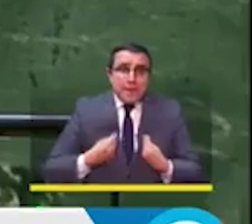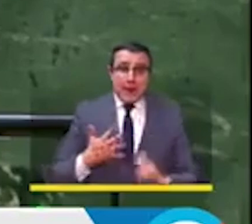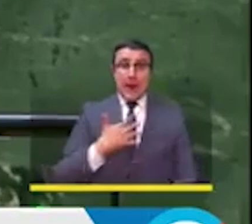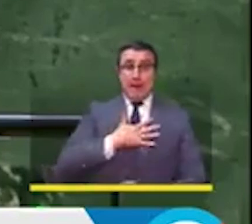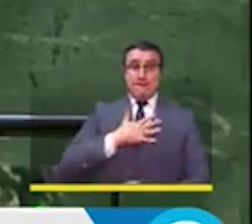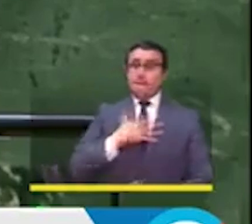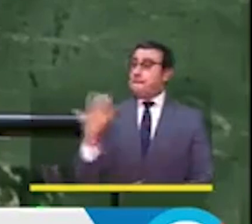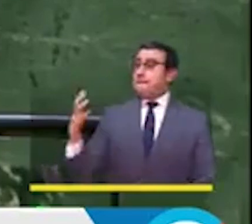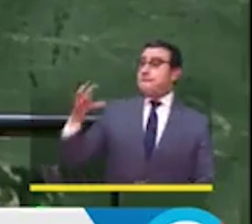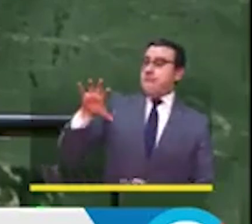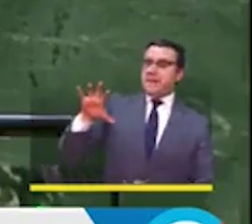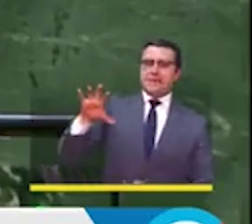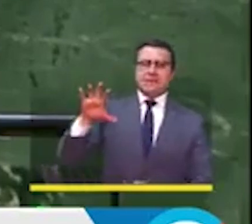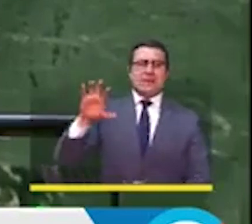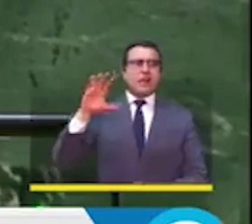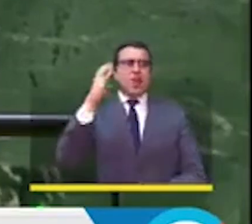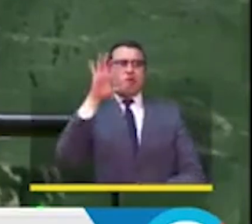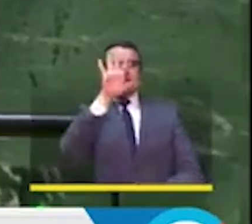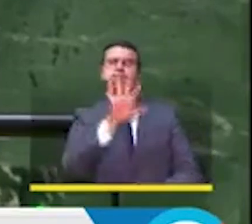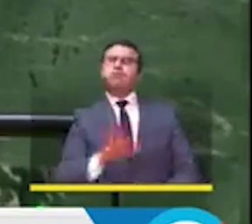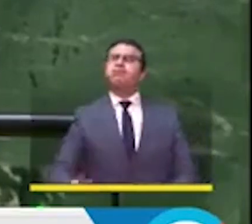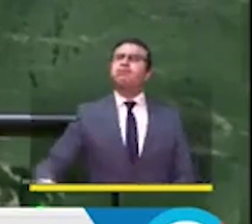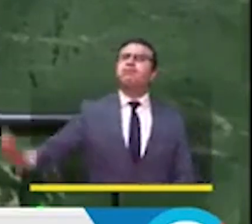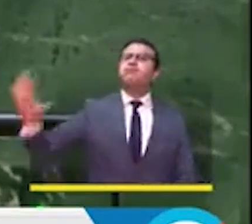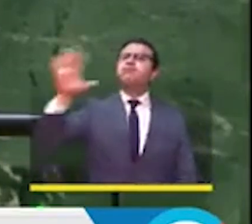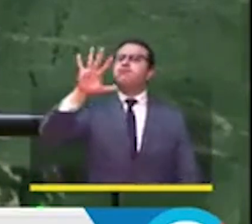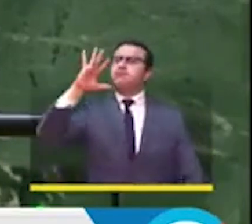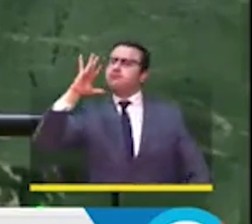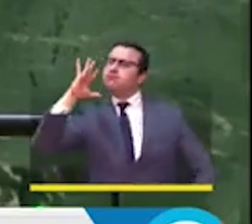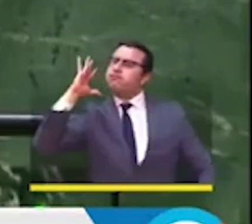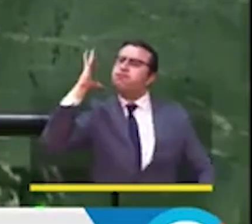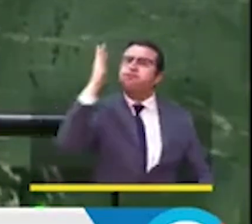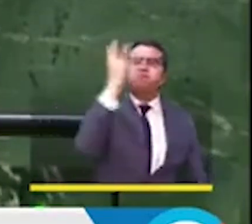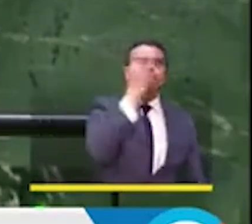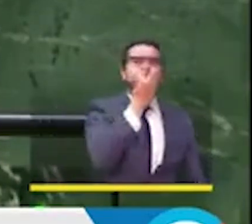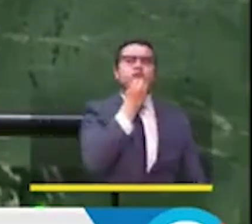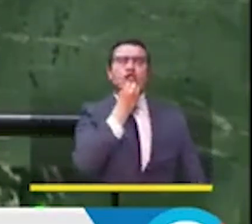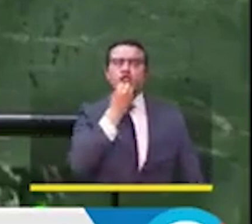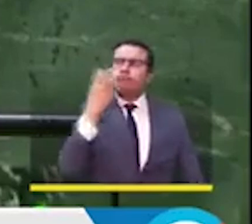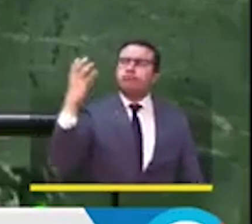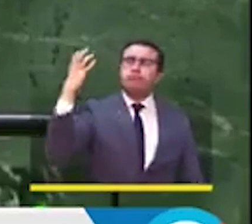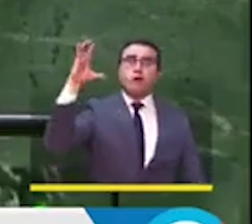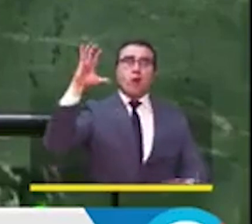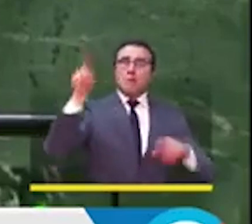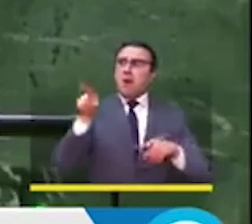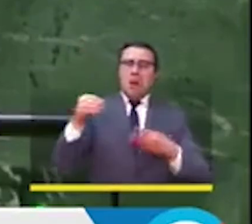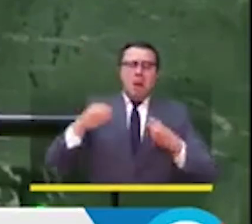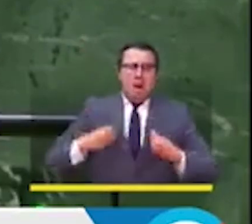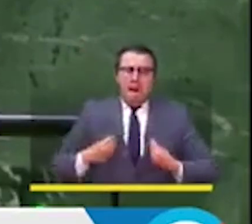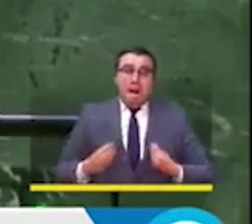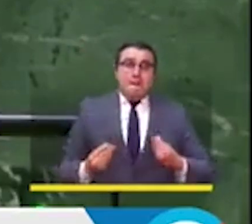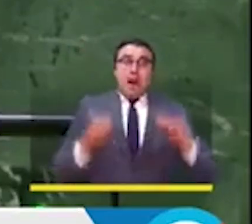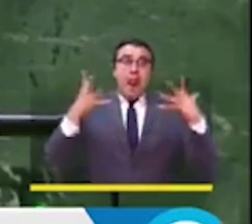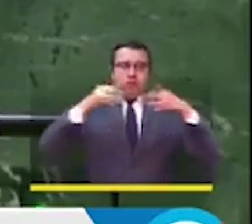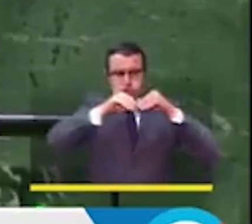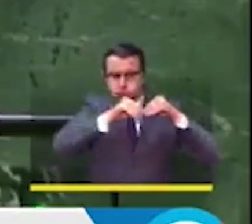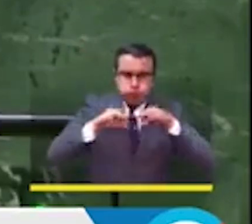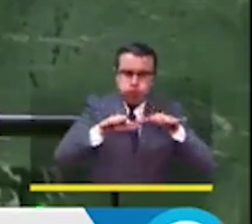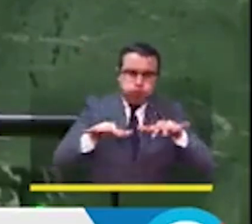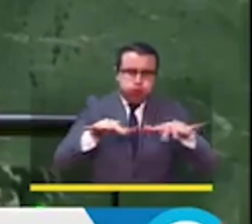patria, el país de la belleza, Colombia, el país de la explosión de la vida, en